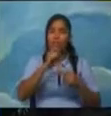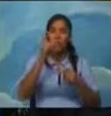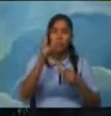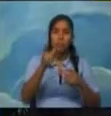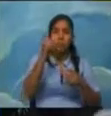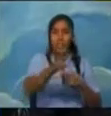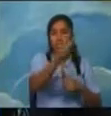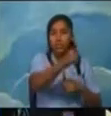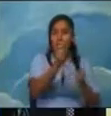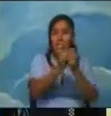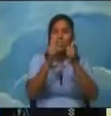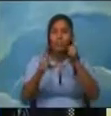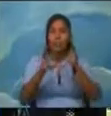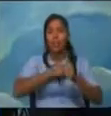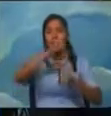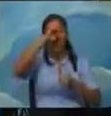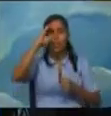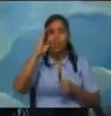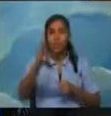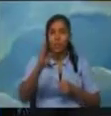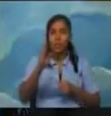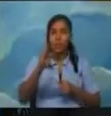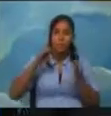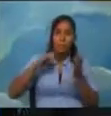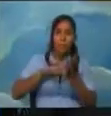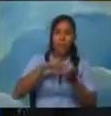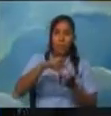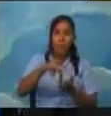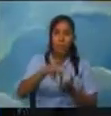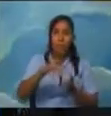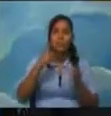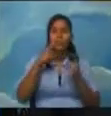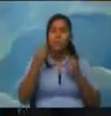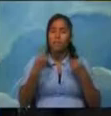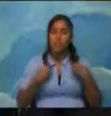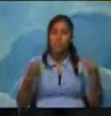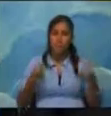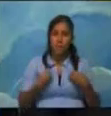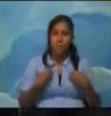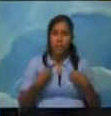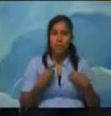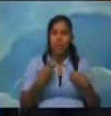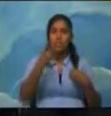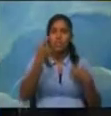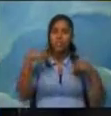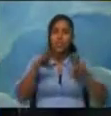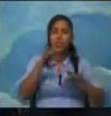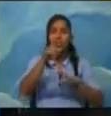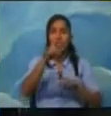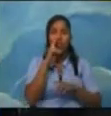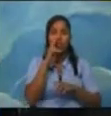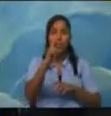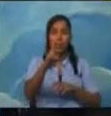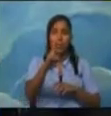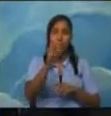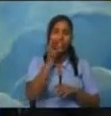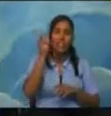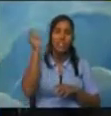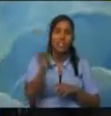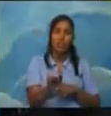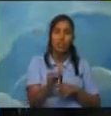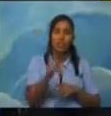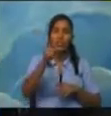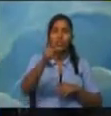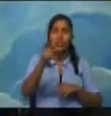de Dios, una persona caminando de espaldas a Dios, vive en angustia. Quizás usted nos está mirando, lo más seguro, usted está